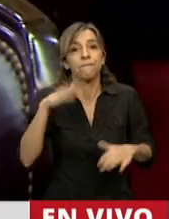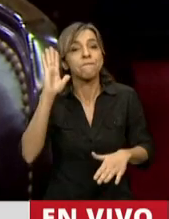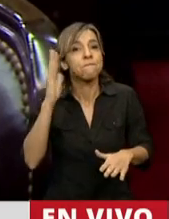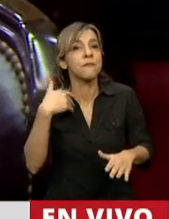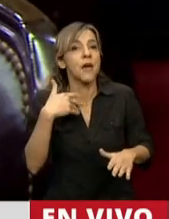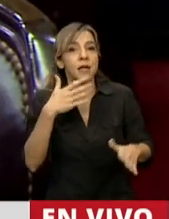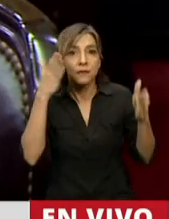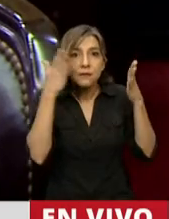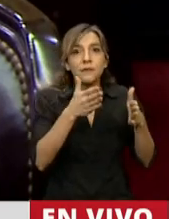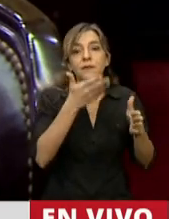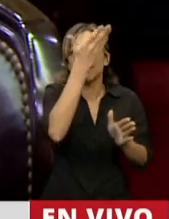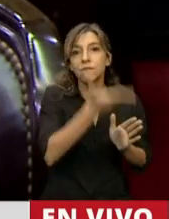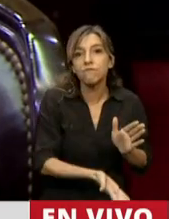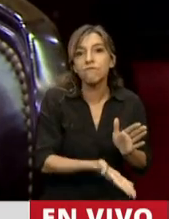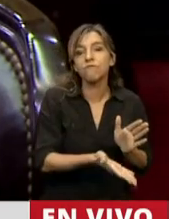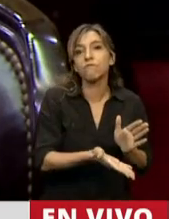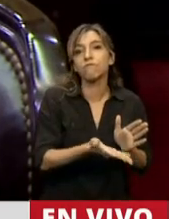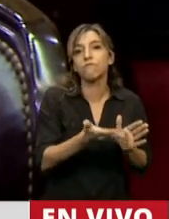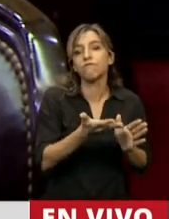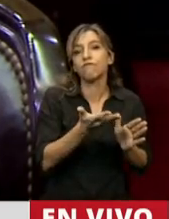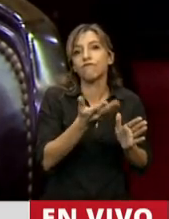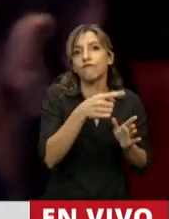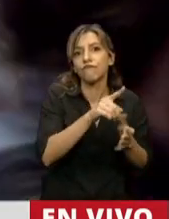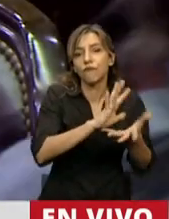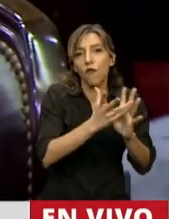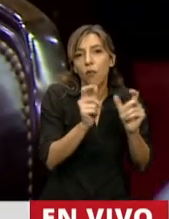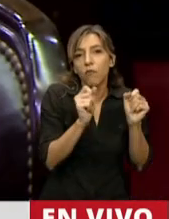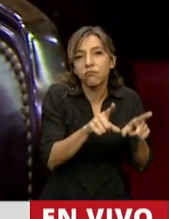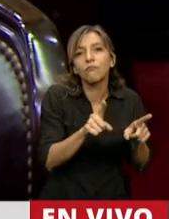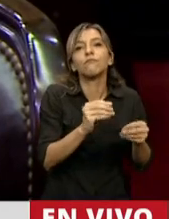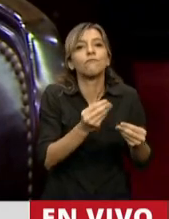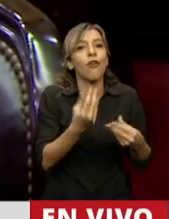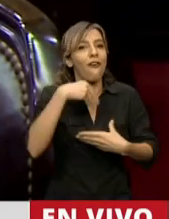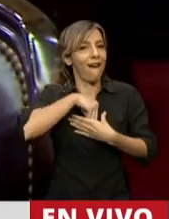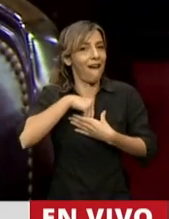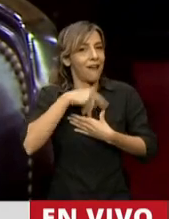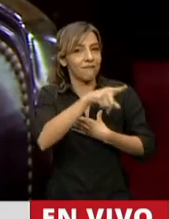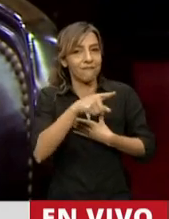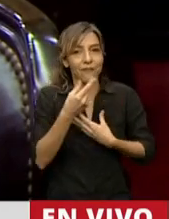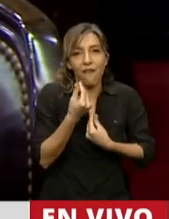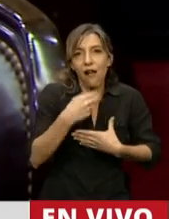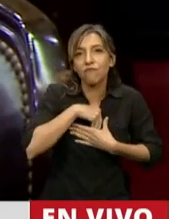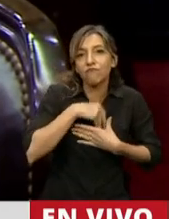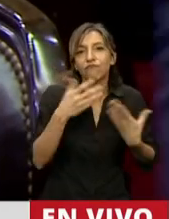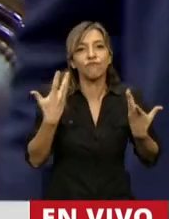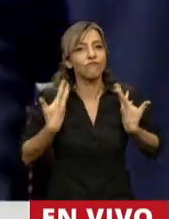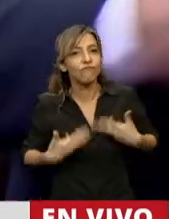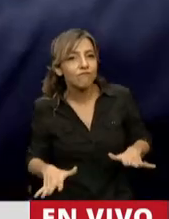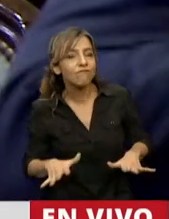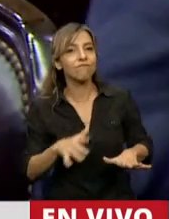virtudes personales vinculadas a su humildad, a su